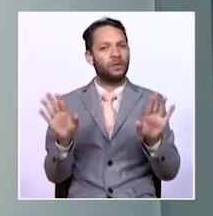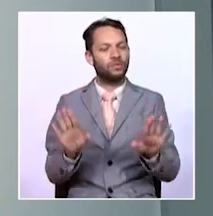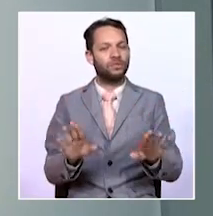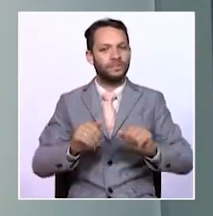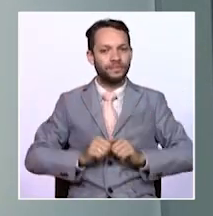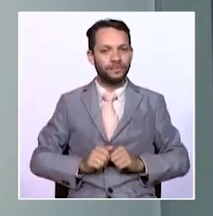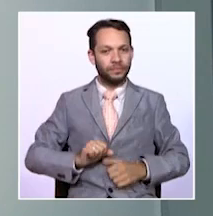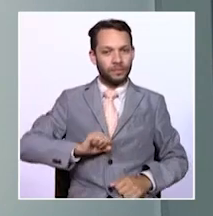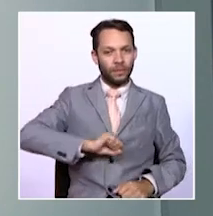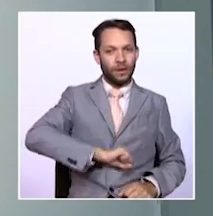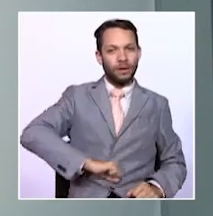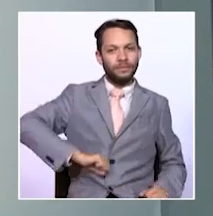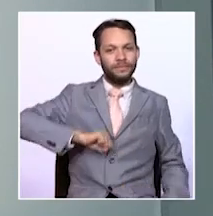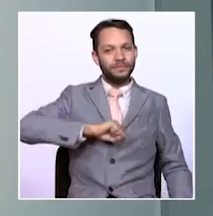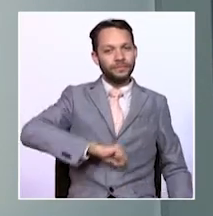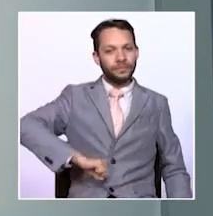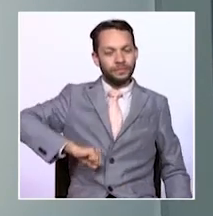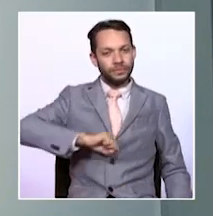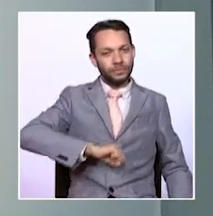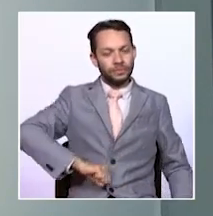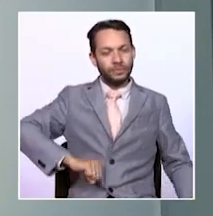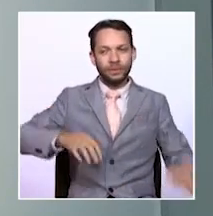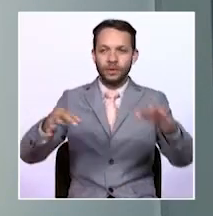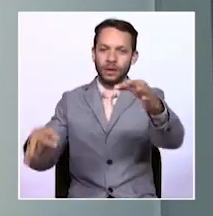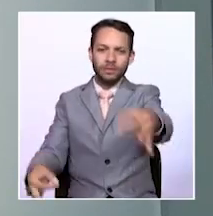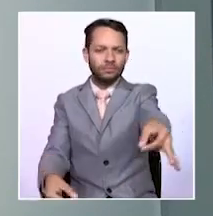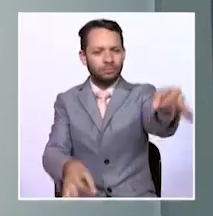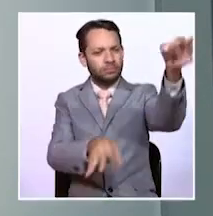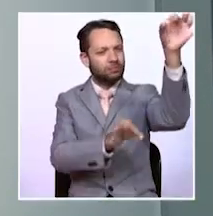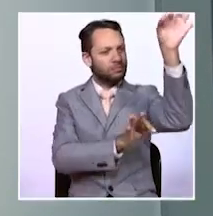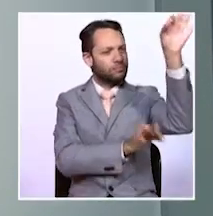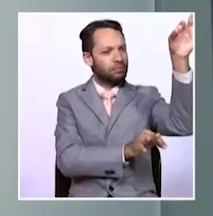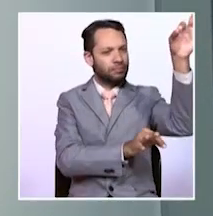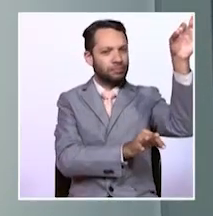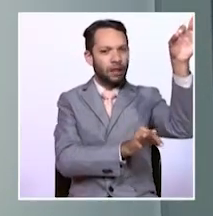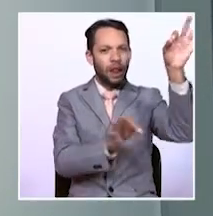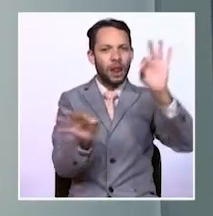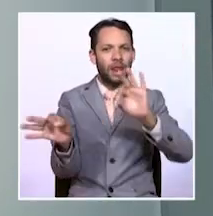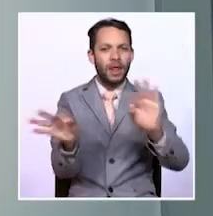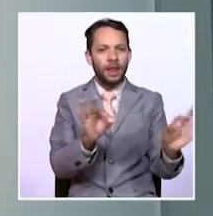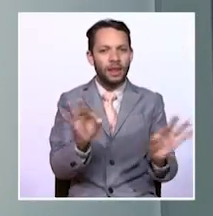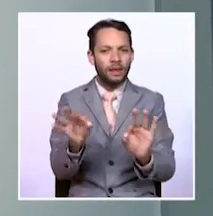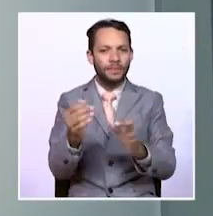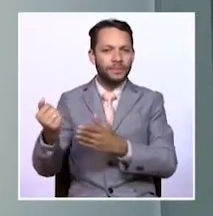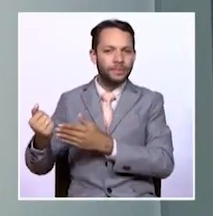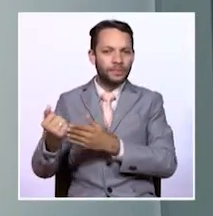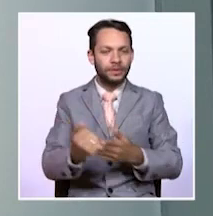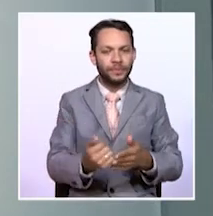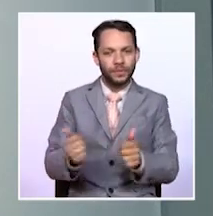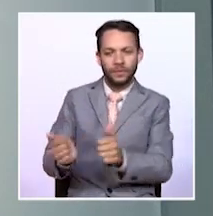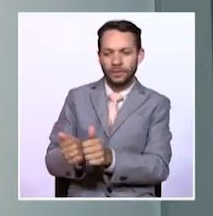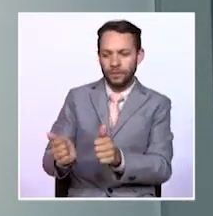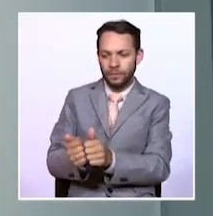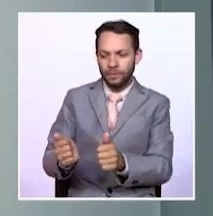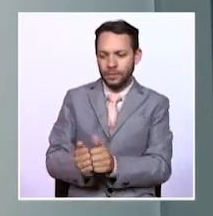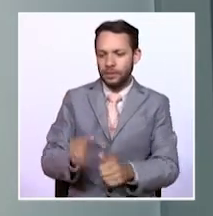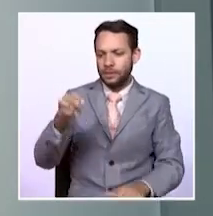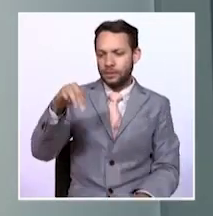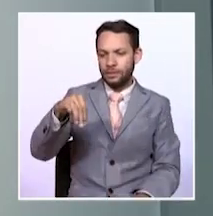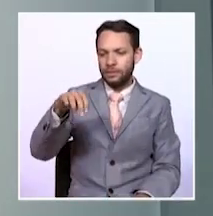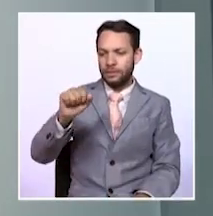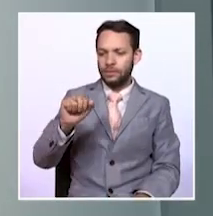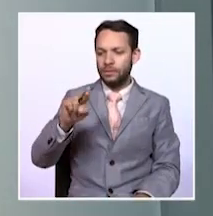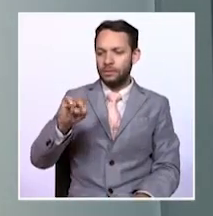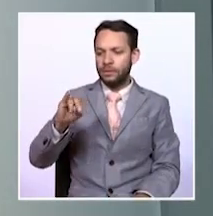la ecografía como pilar en el diagnóstico preventivo. Por ello nos encontramos con el doctor Mauricio Rojas. El